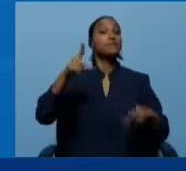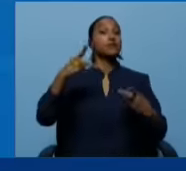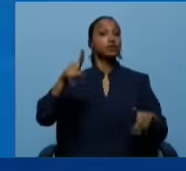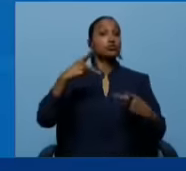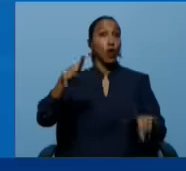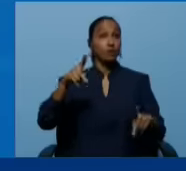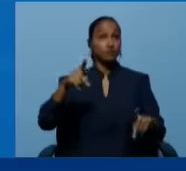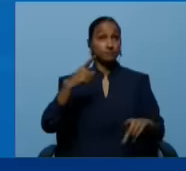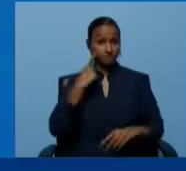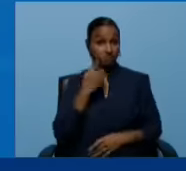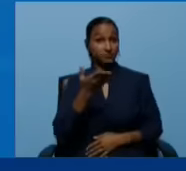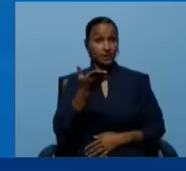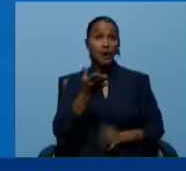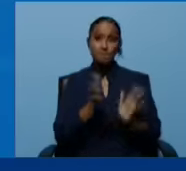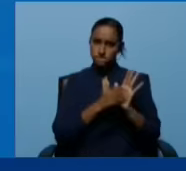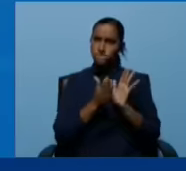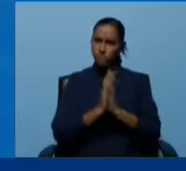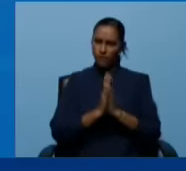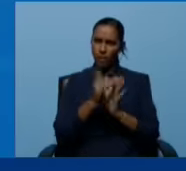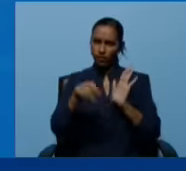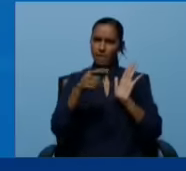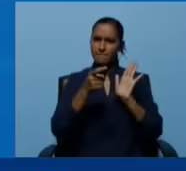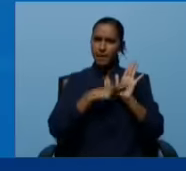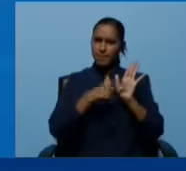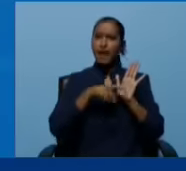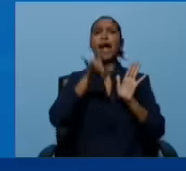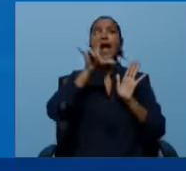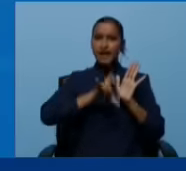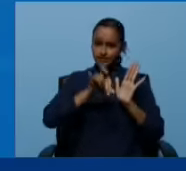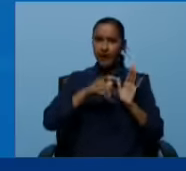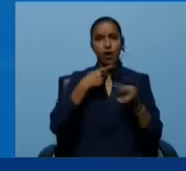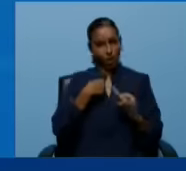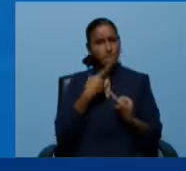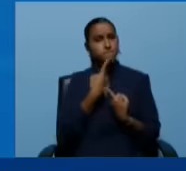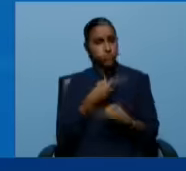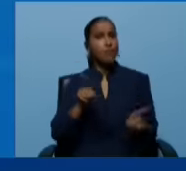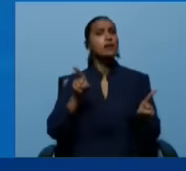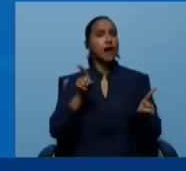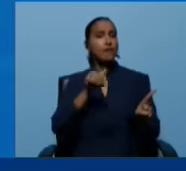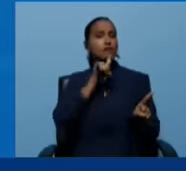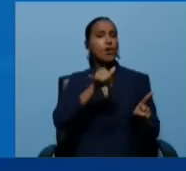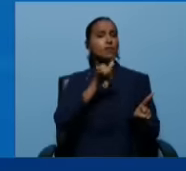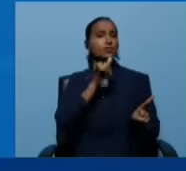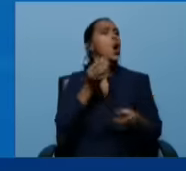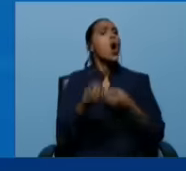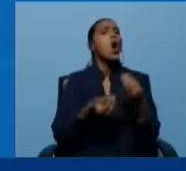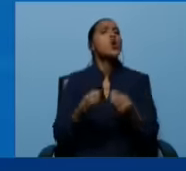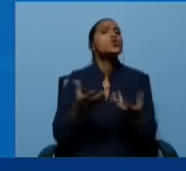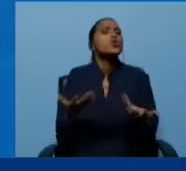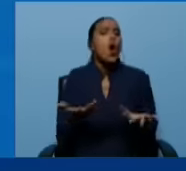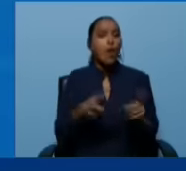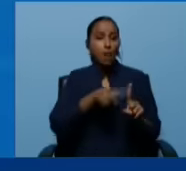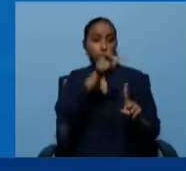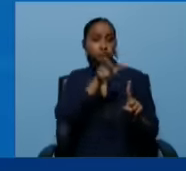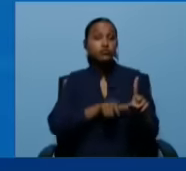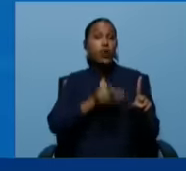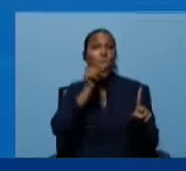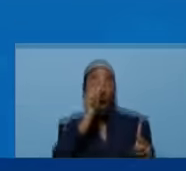por favor, y en el Instagram también, como un vendedor de hot